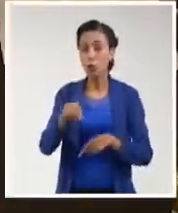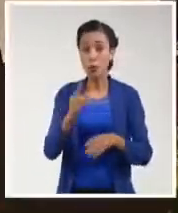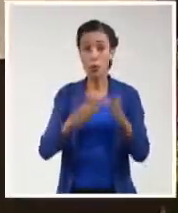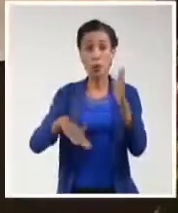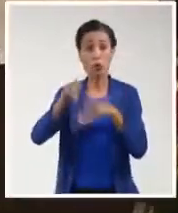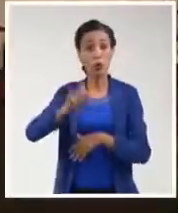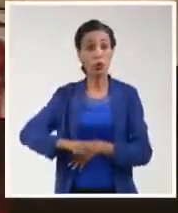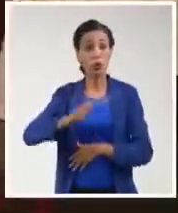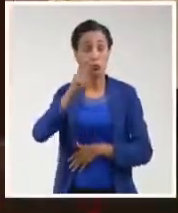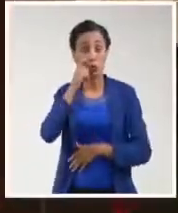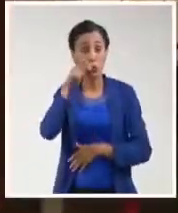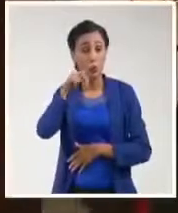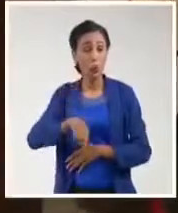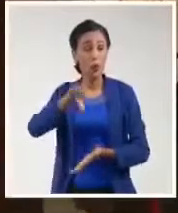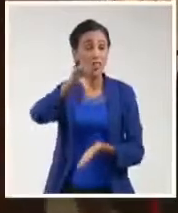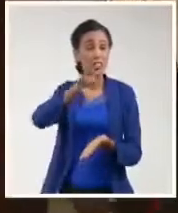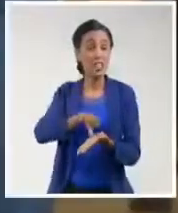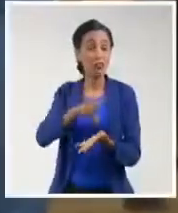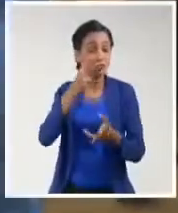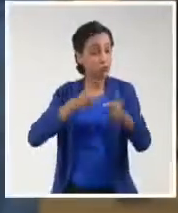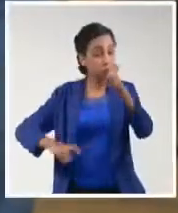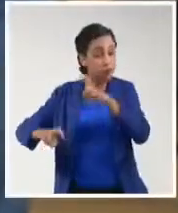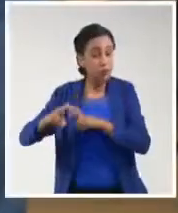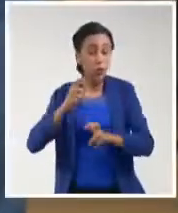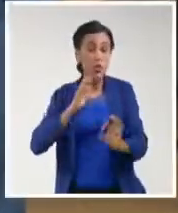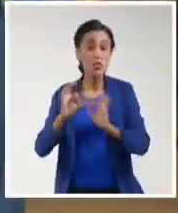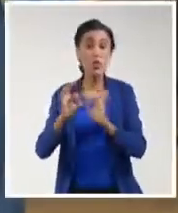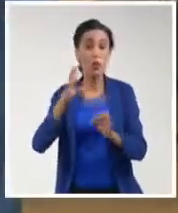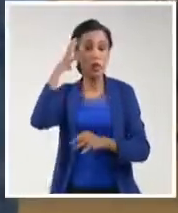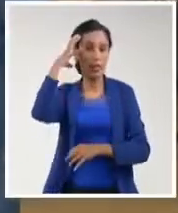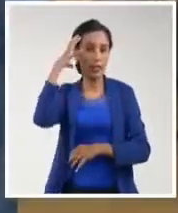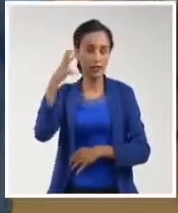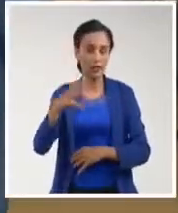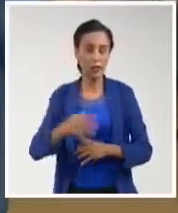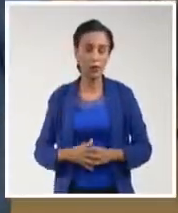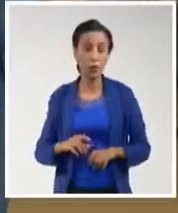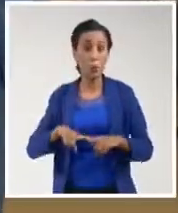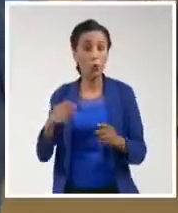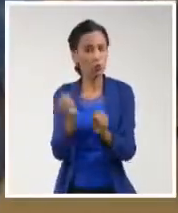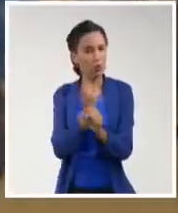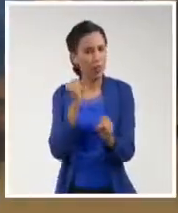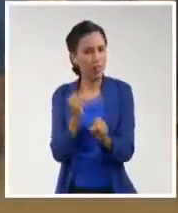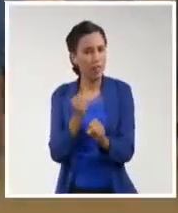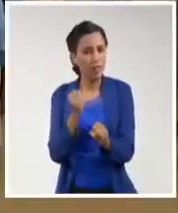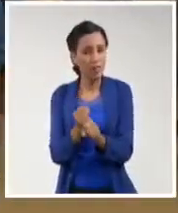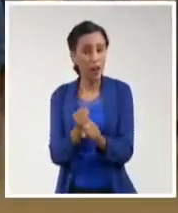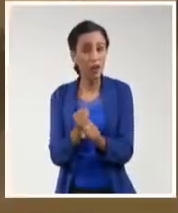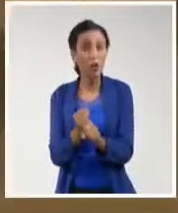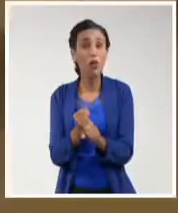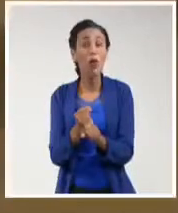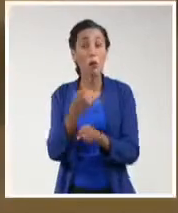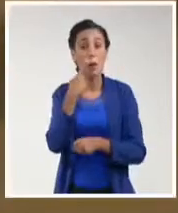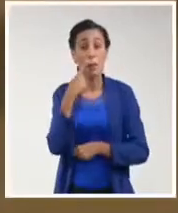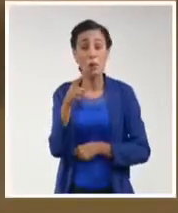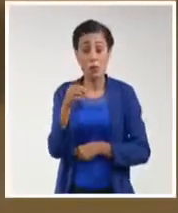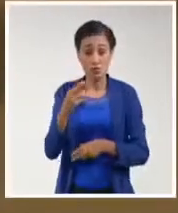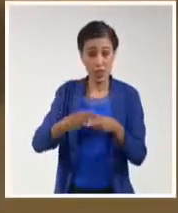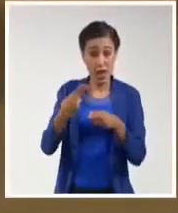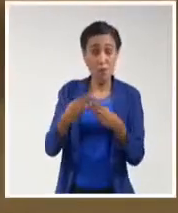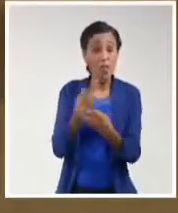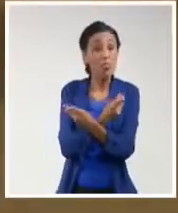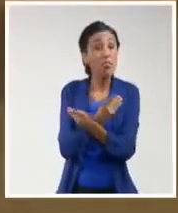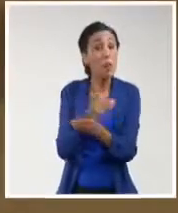Méndez del Centro de Estudios de la Seguridad del Estado por su obra Demócratas y Republicanos, 25